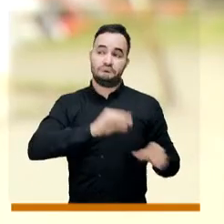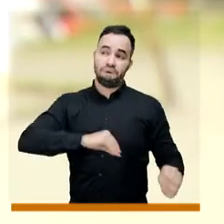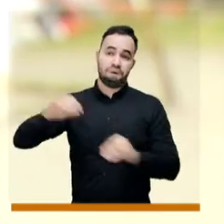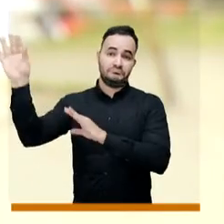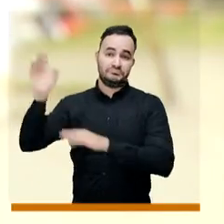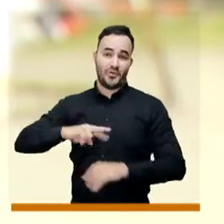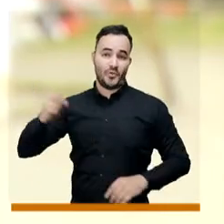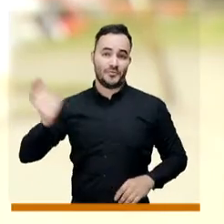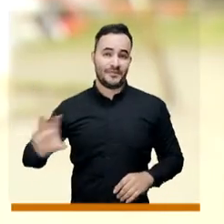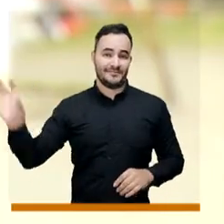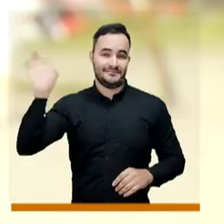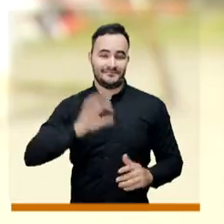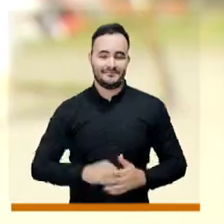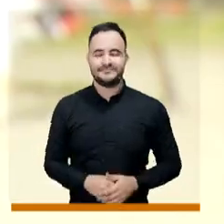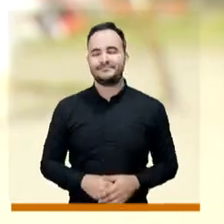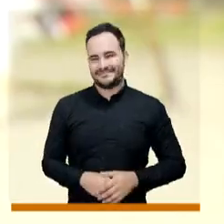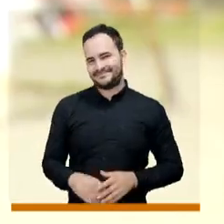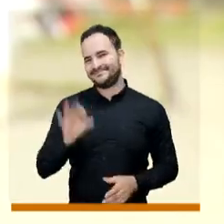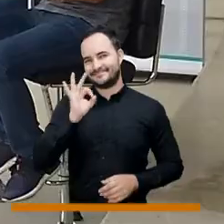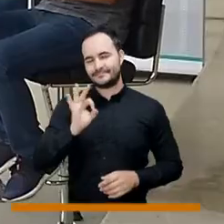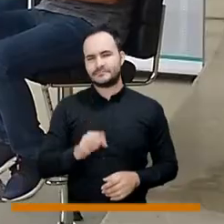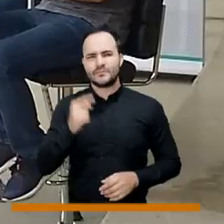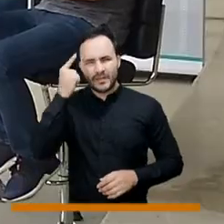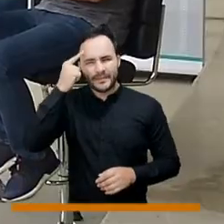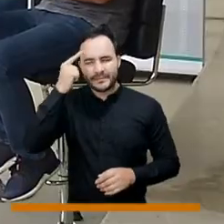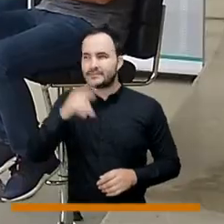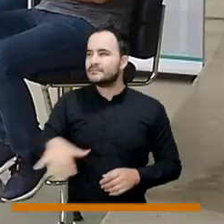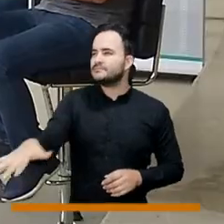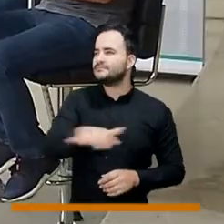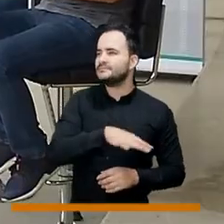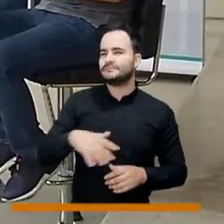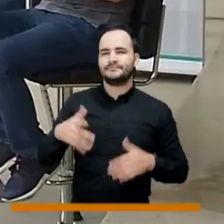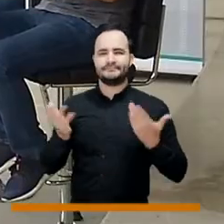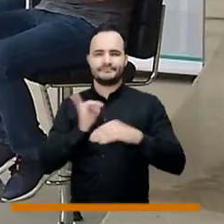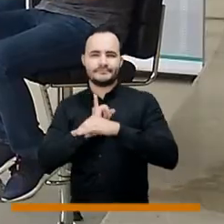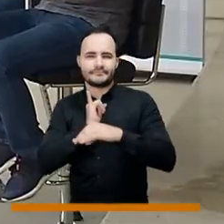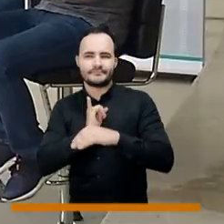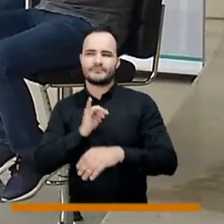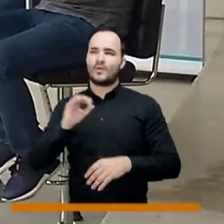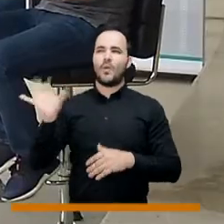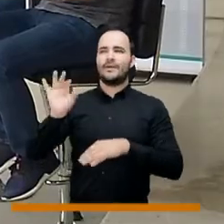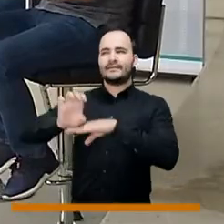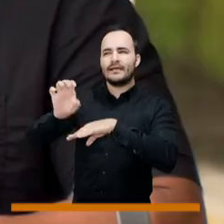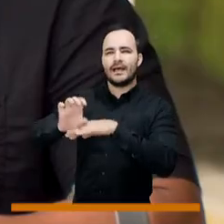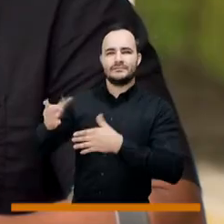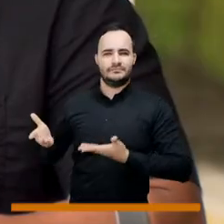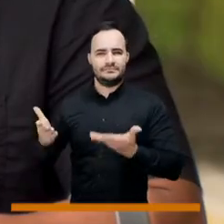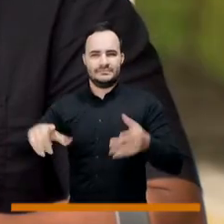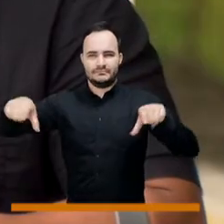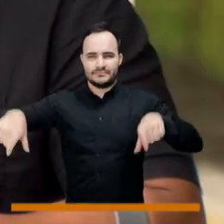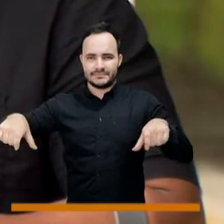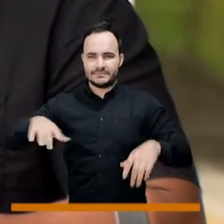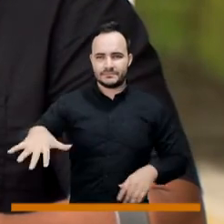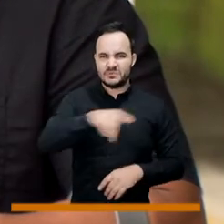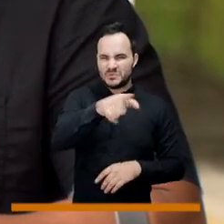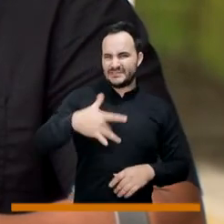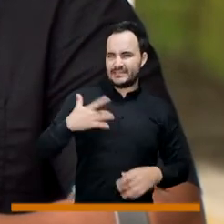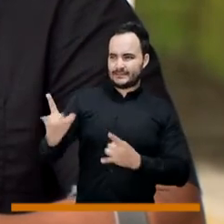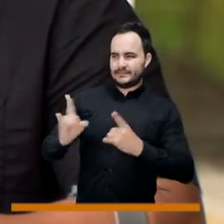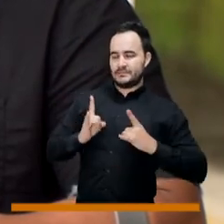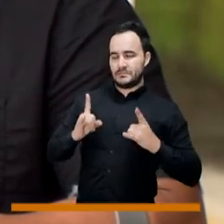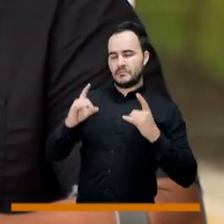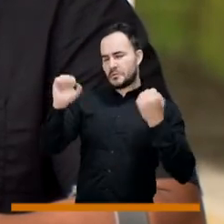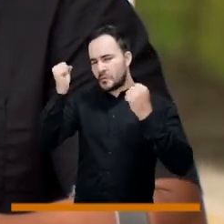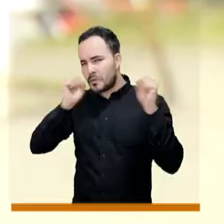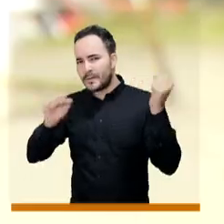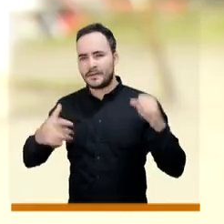extranjero. Oiga, qué bueno. Bueno, concejal, ¿le preocupa la infraestructura de las unidades deportivas públicas? ¿Cuáles son y cuál es el